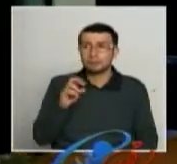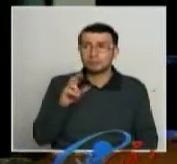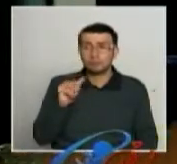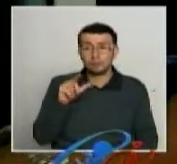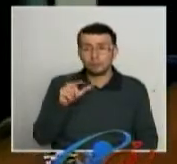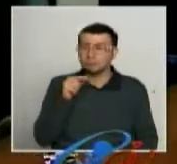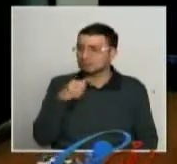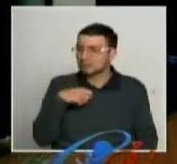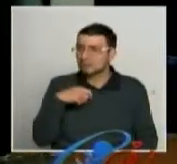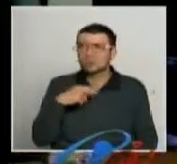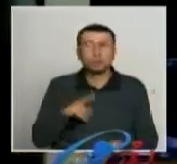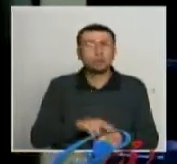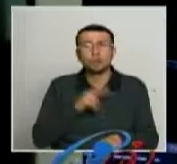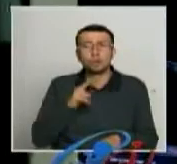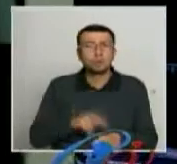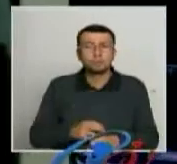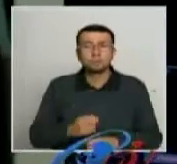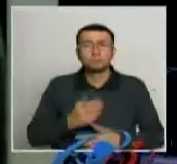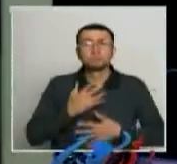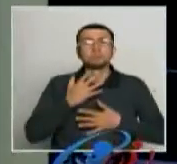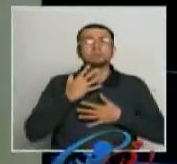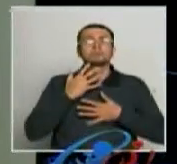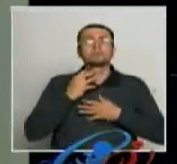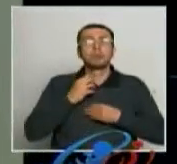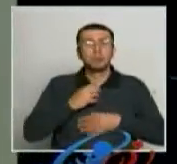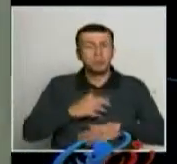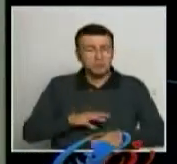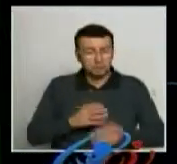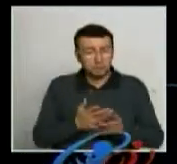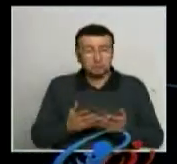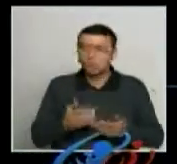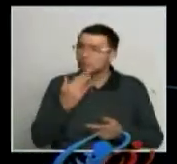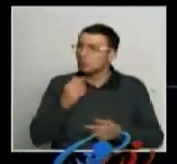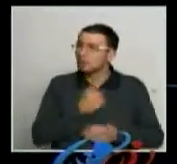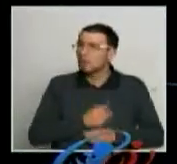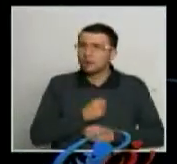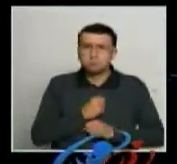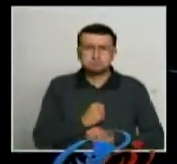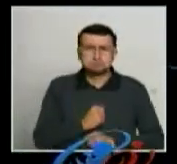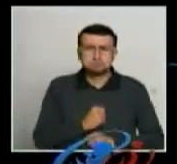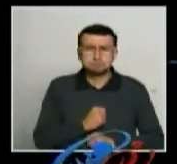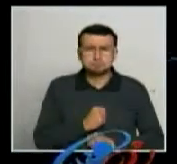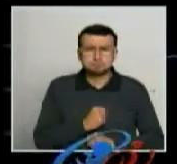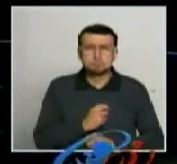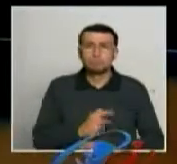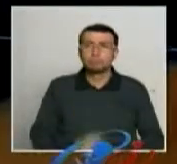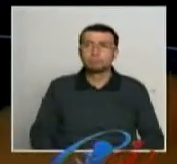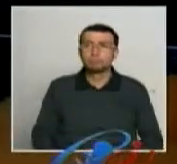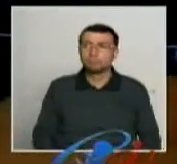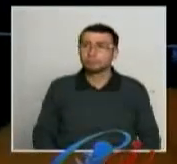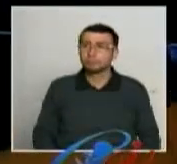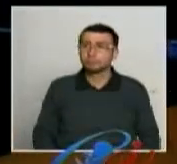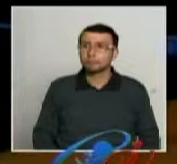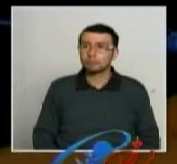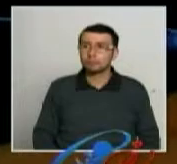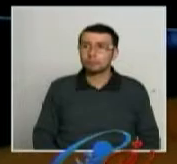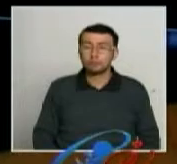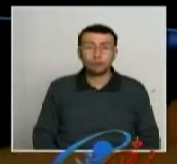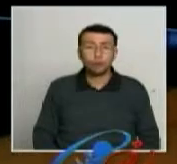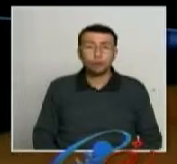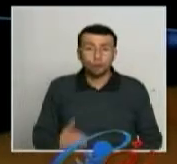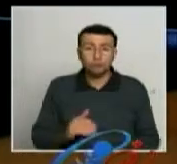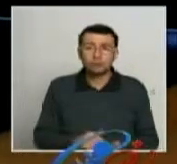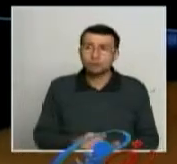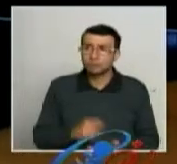su onda normal, que cambia con los movimientos respiratorios. Vamos a pedirle a doña Evelia que puje doña Evelia. Igualmente forma una onda